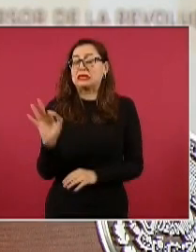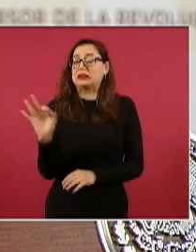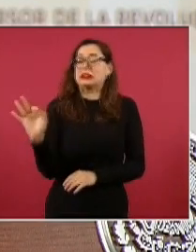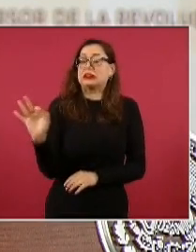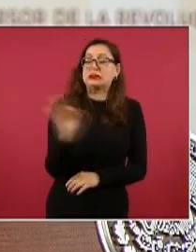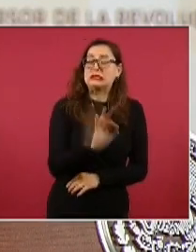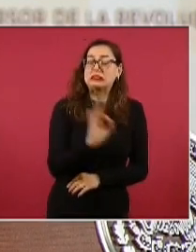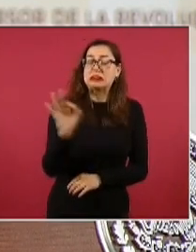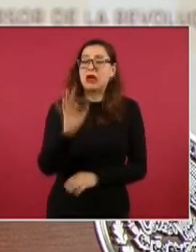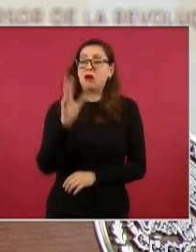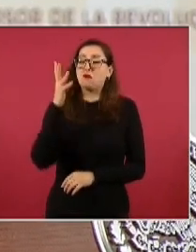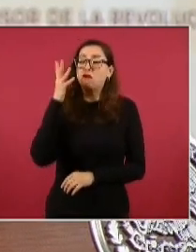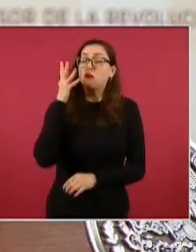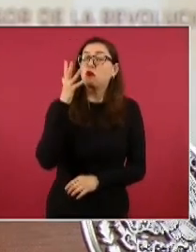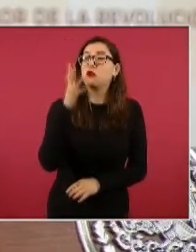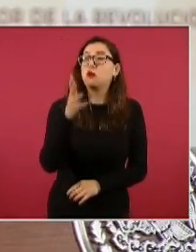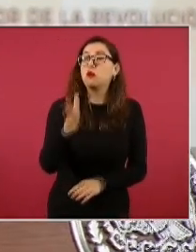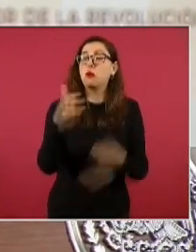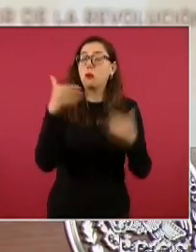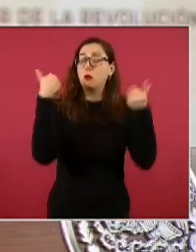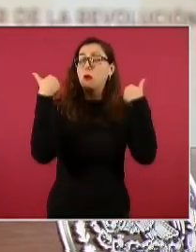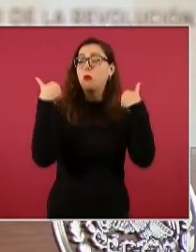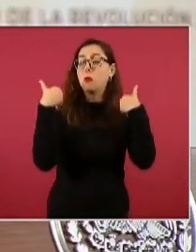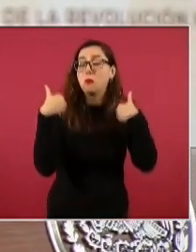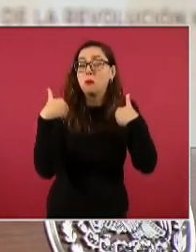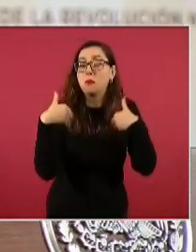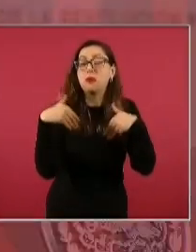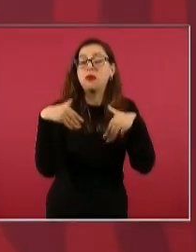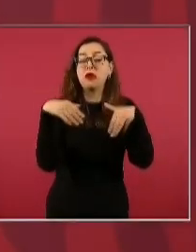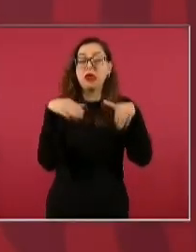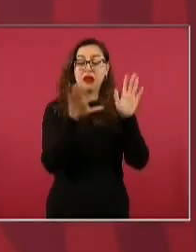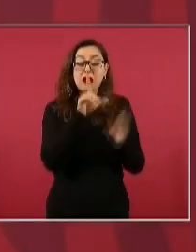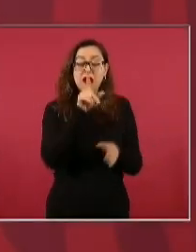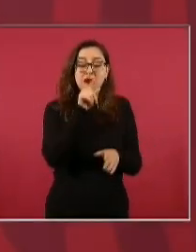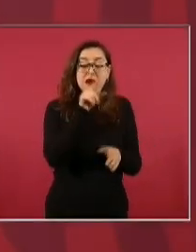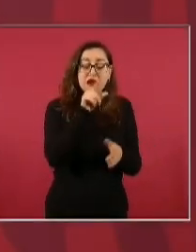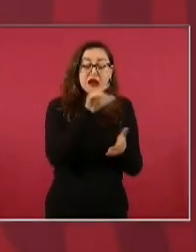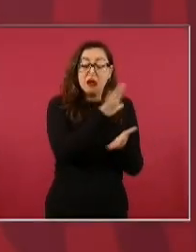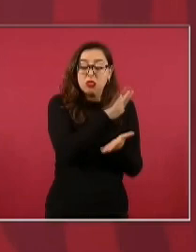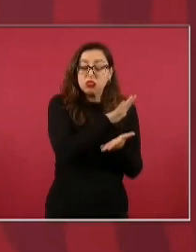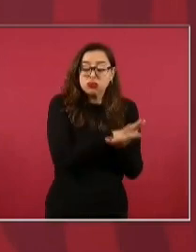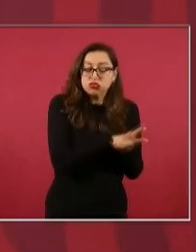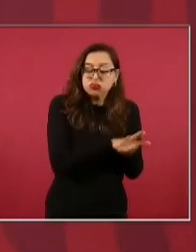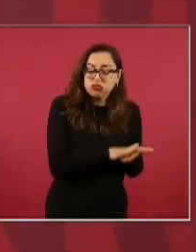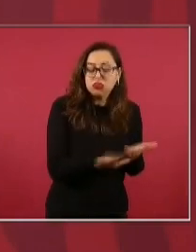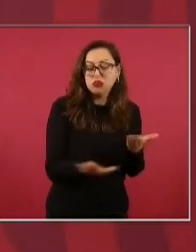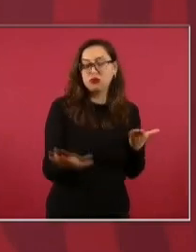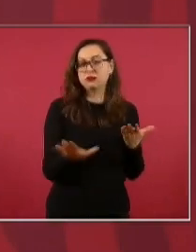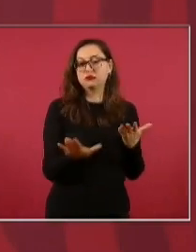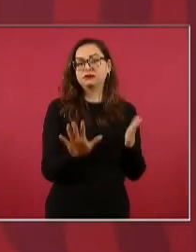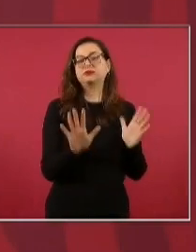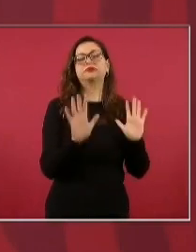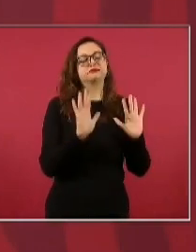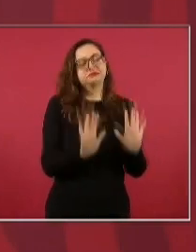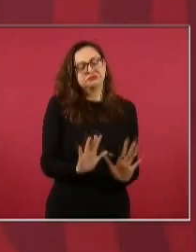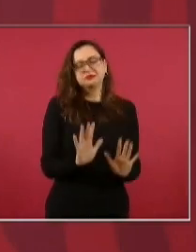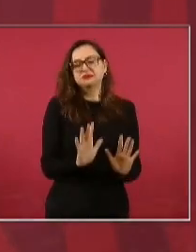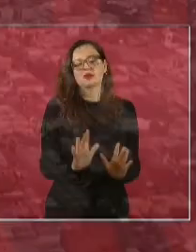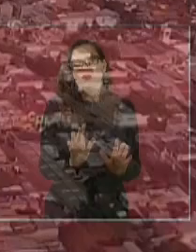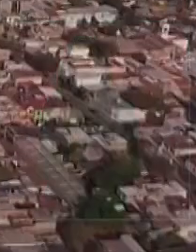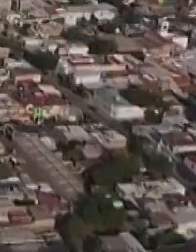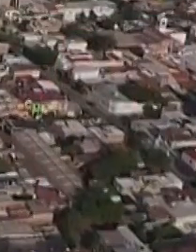las granjas que se habían salvado de esta contaminación del virus. Y además de este cerco sanitario que implica testear